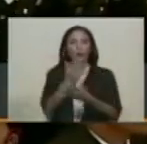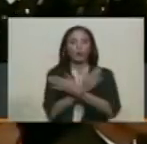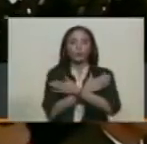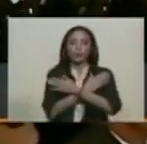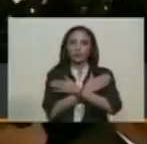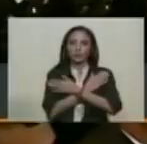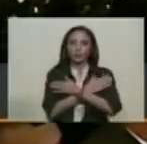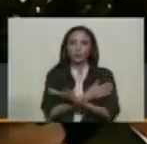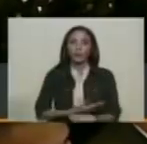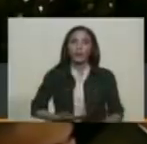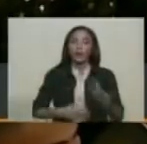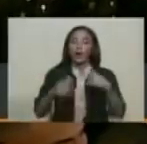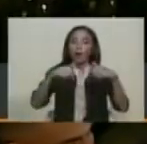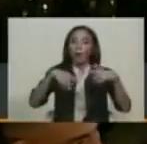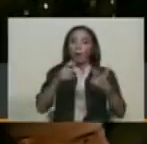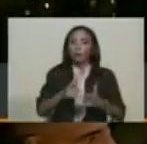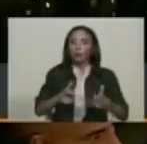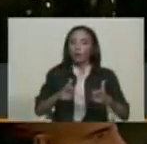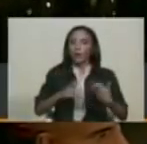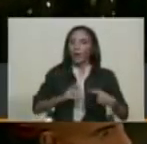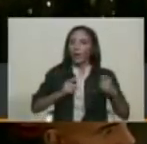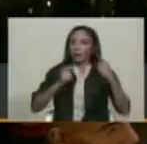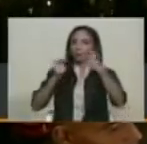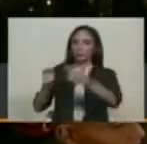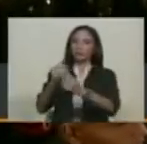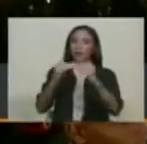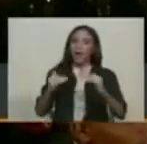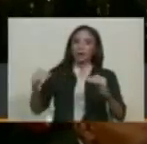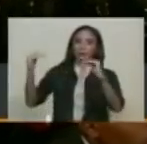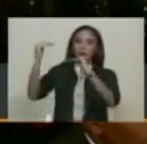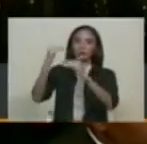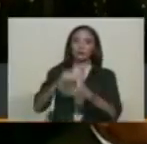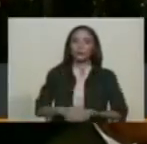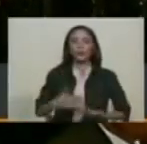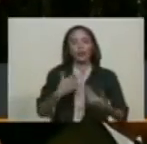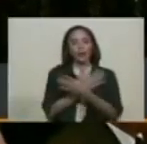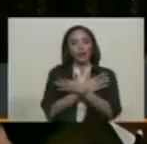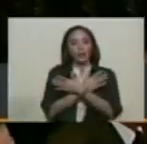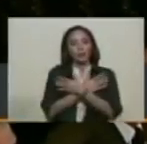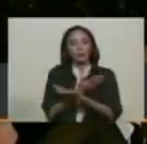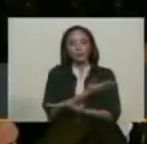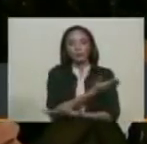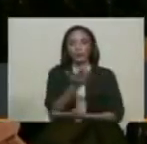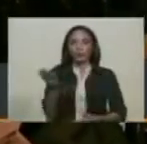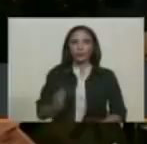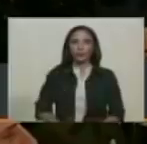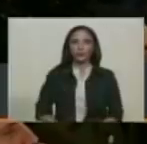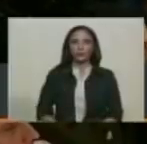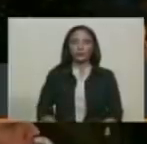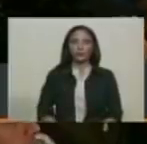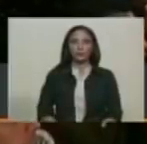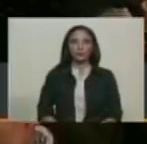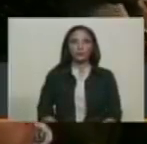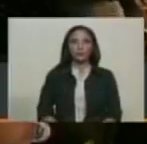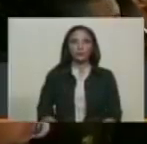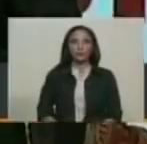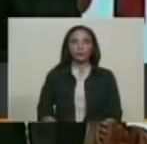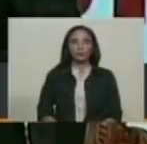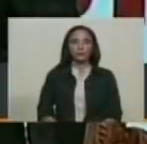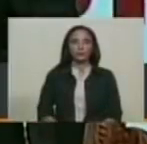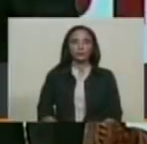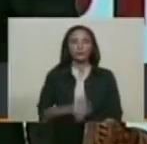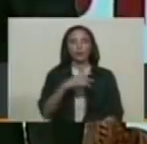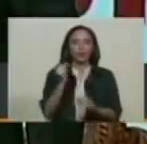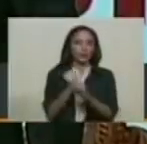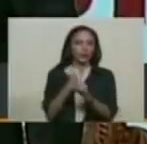por esta semana de ascensos y de alegrías. Un abrazo a todos ustedes, queridos compañeros de armas y de